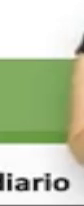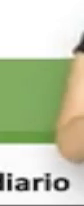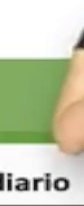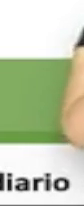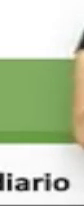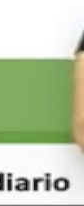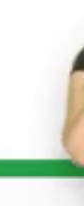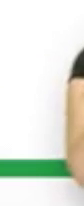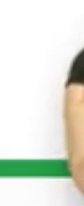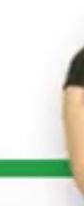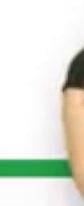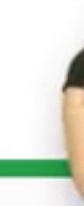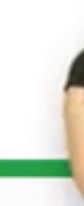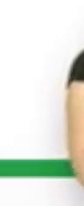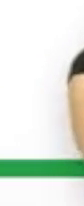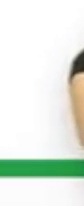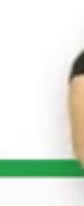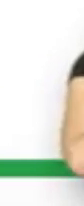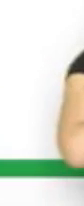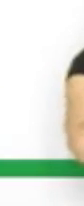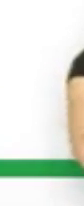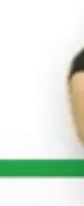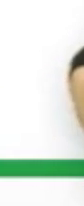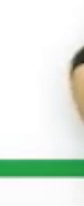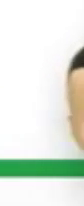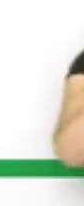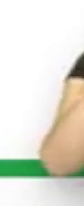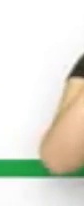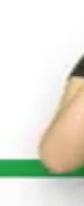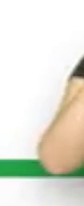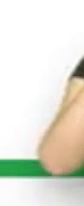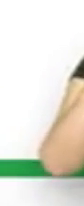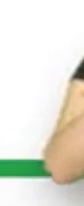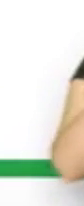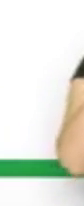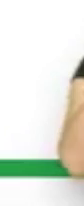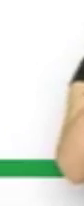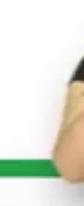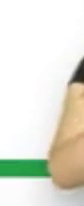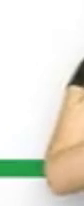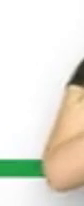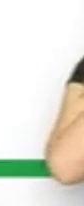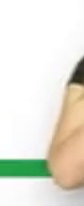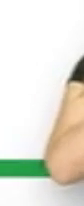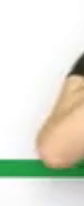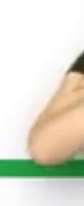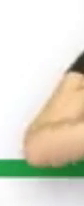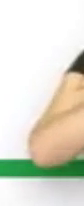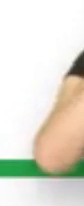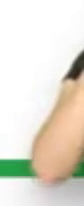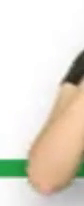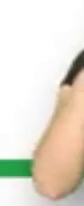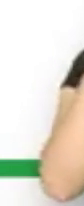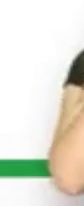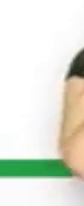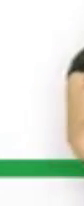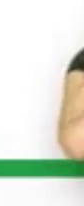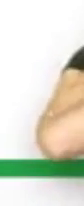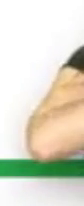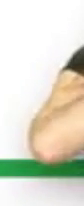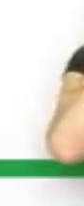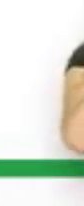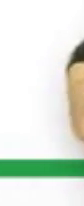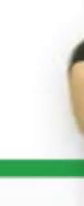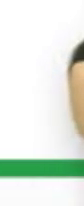588 los nuevos positivos corresponden a un grupo de 186 mujeres y 202 hombres cuyo rango de edad va